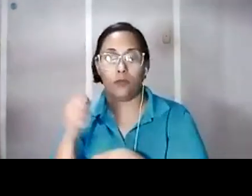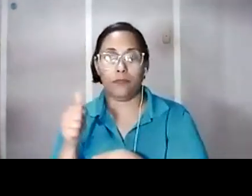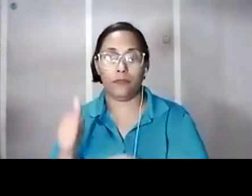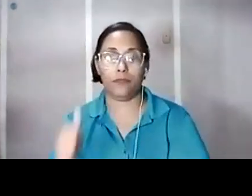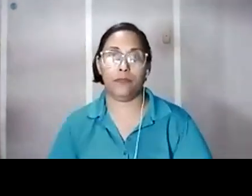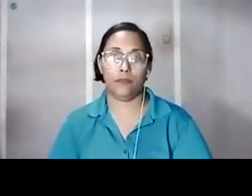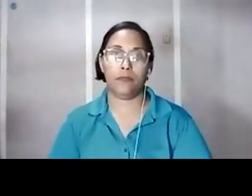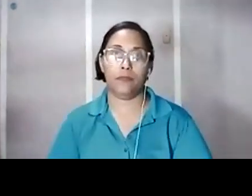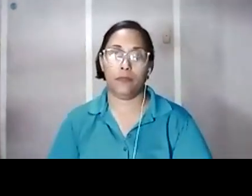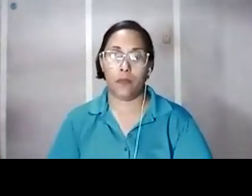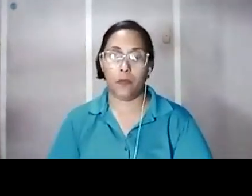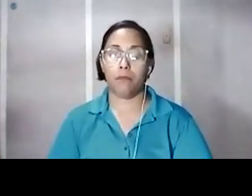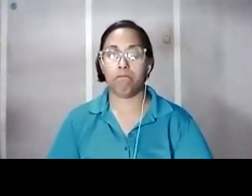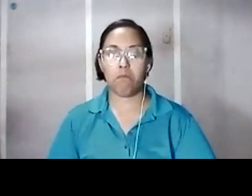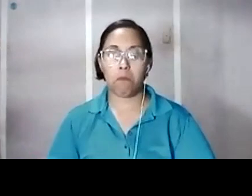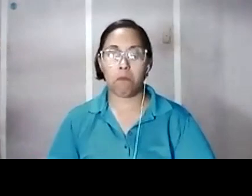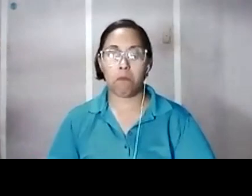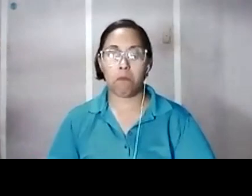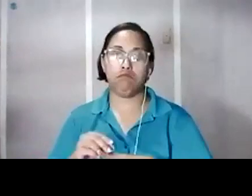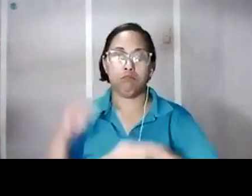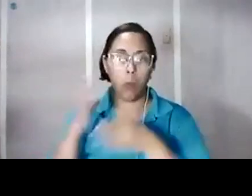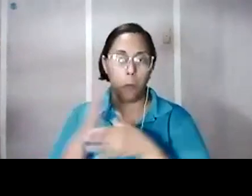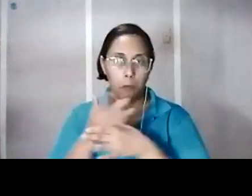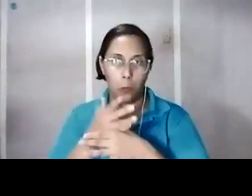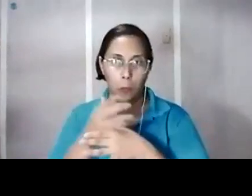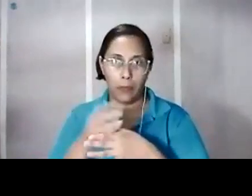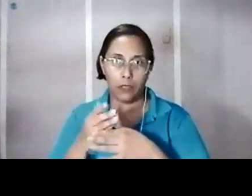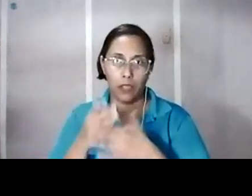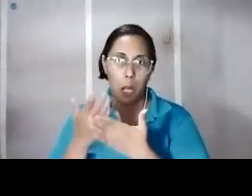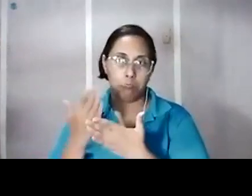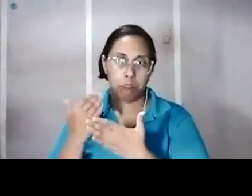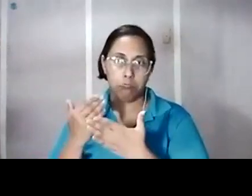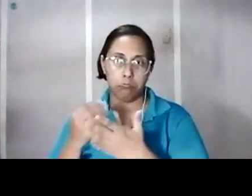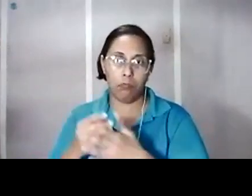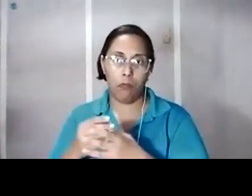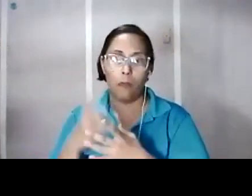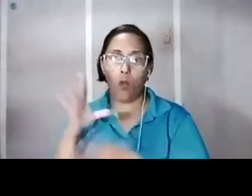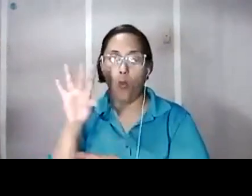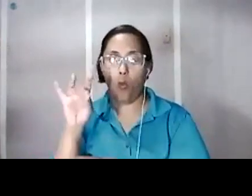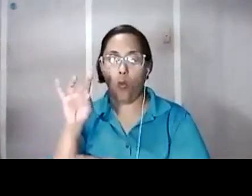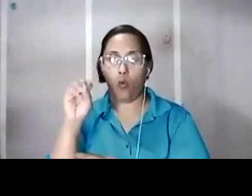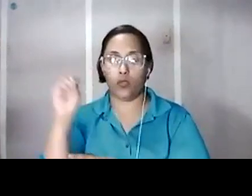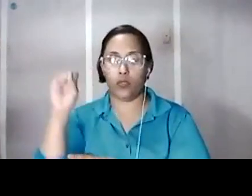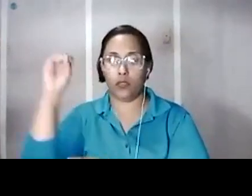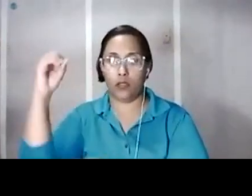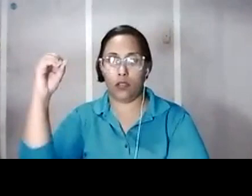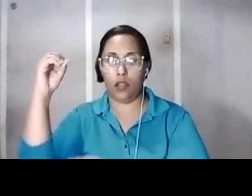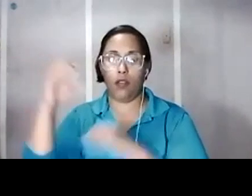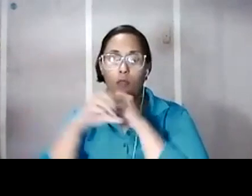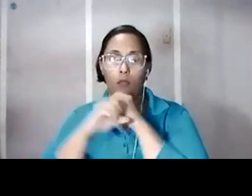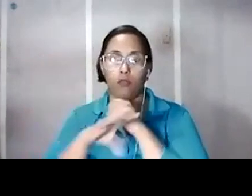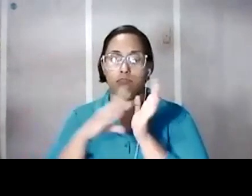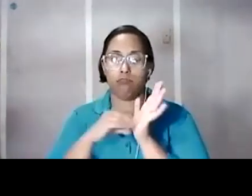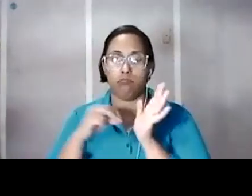va a salir un adelanto en la revista 80 grados. En la revista, no, en el